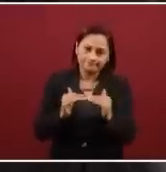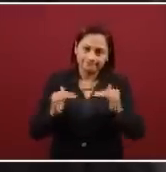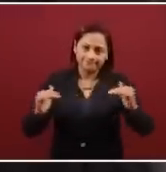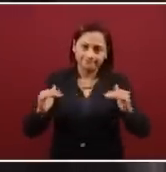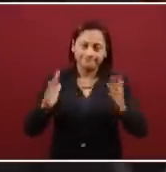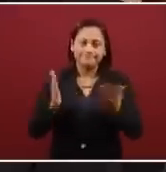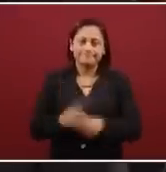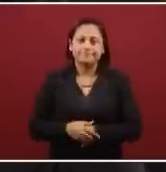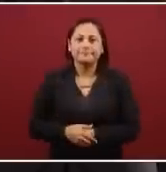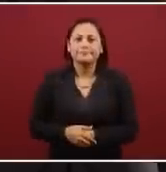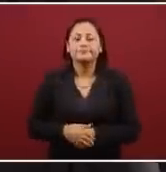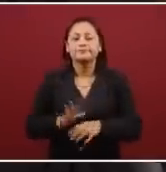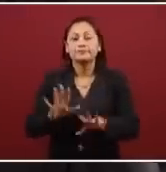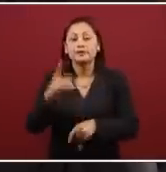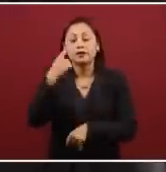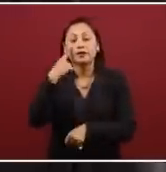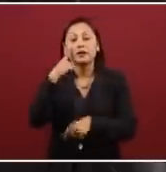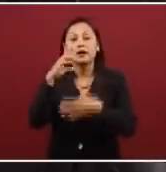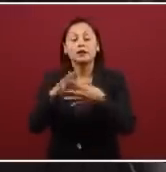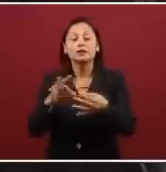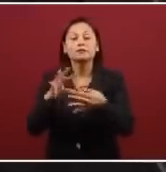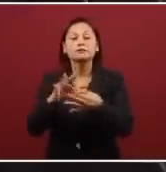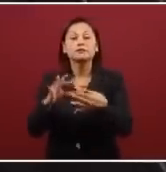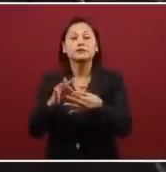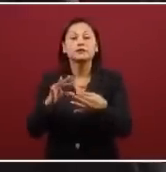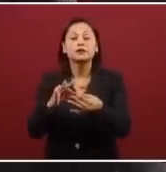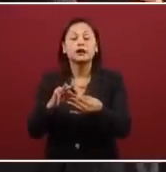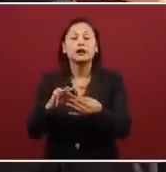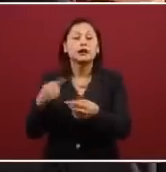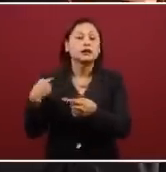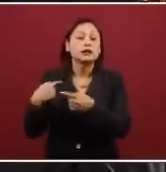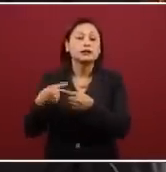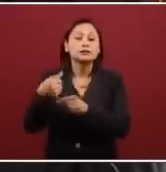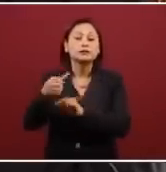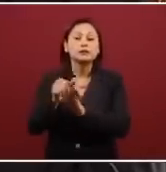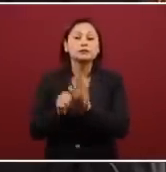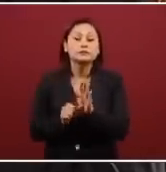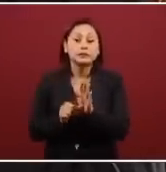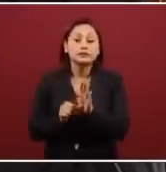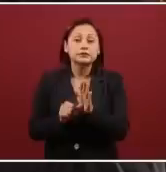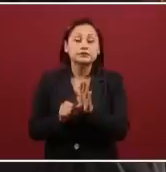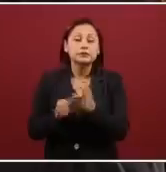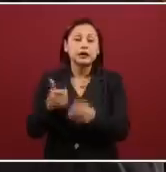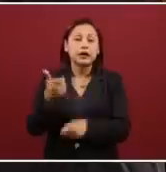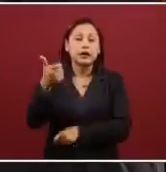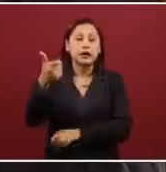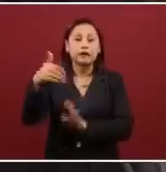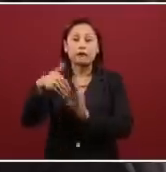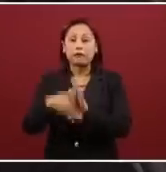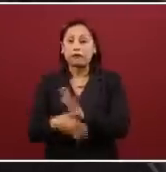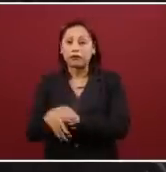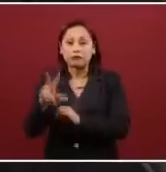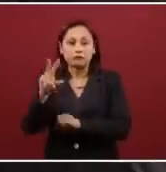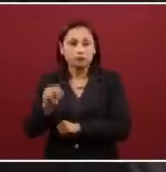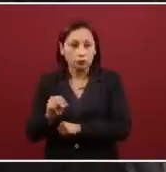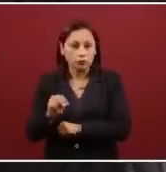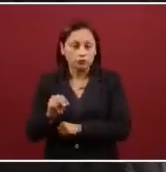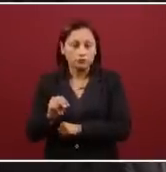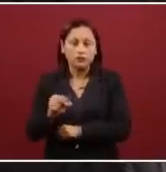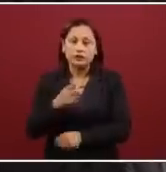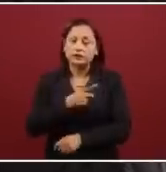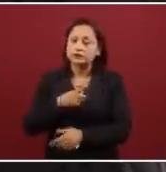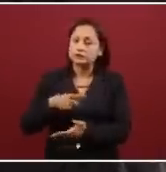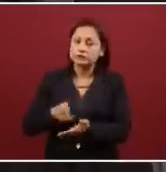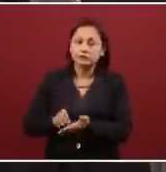dice en ese sentido, presidente. En seis meses de gobierno no ha habido una devaluación, la deuda pública es de